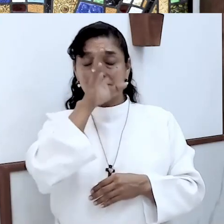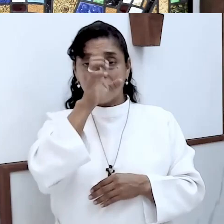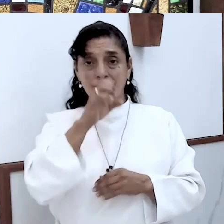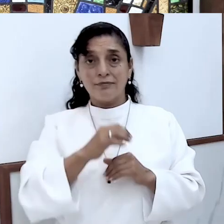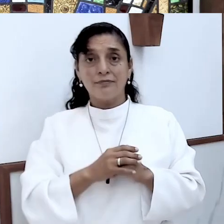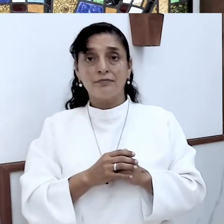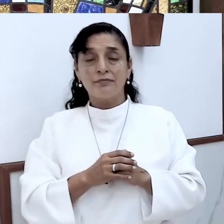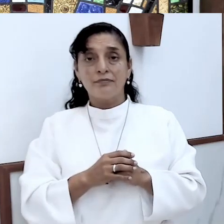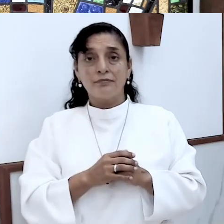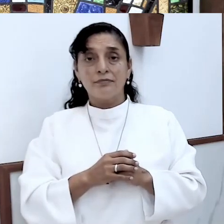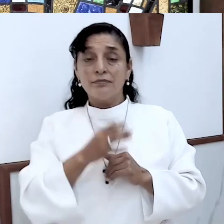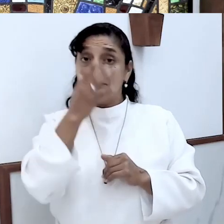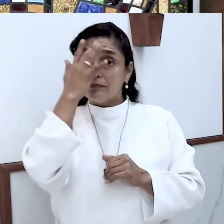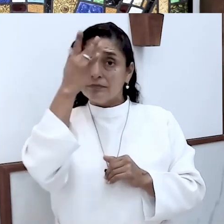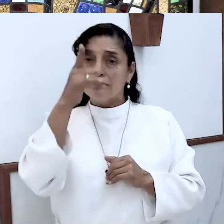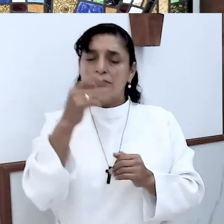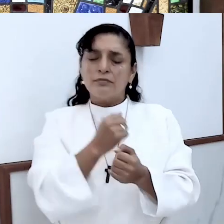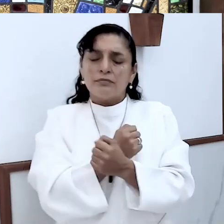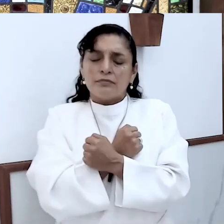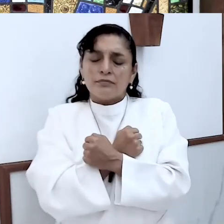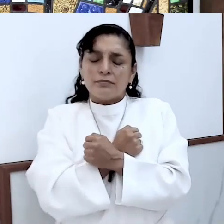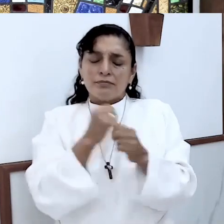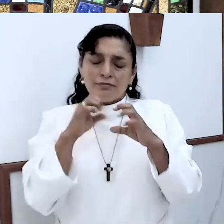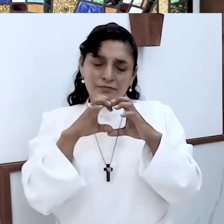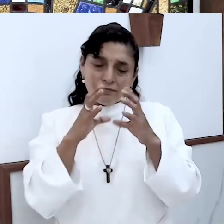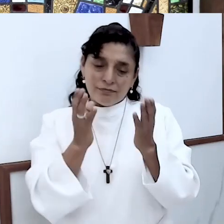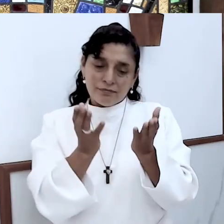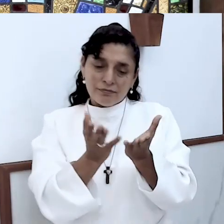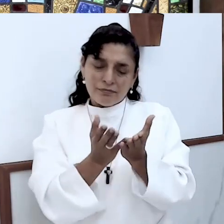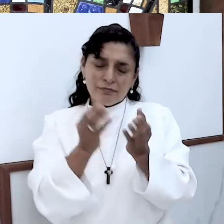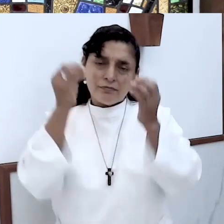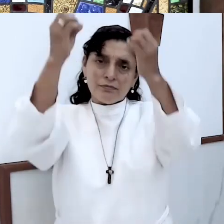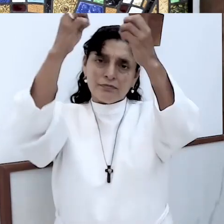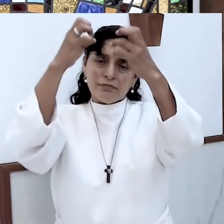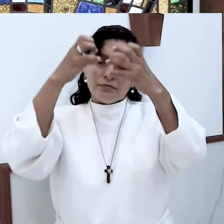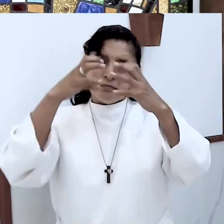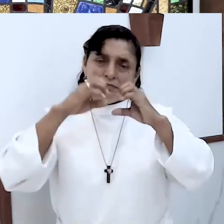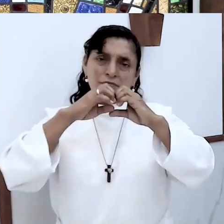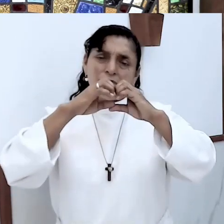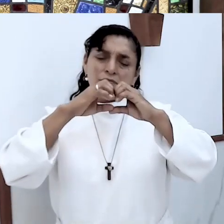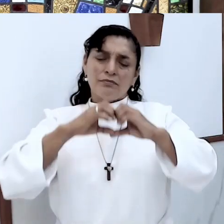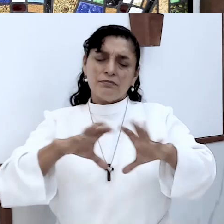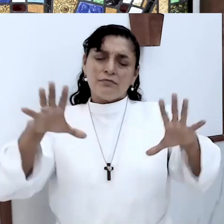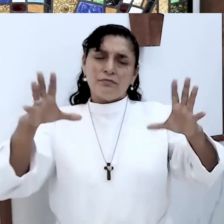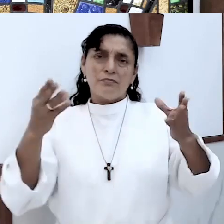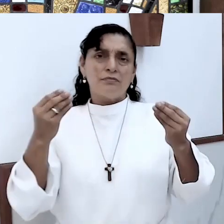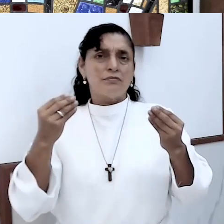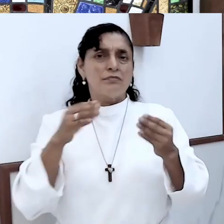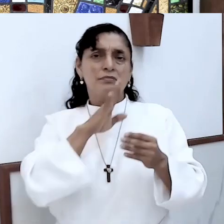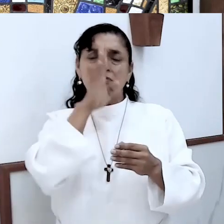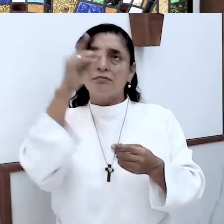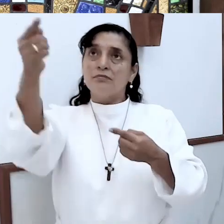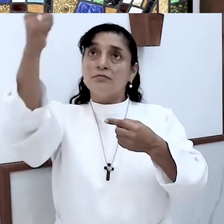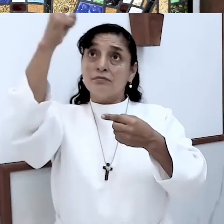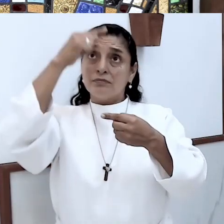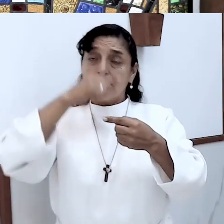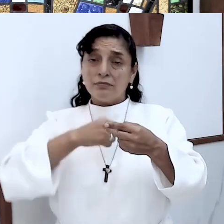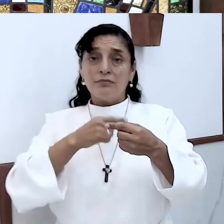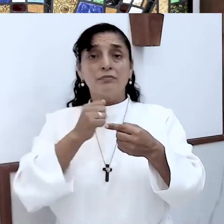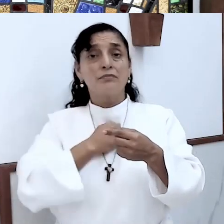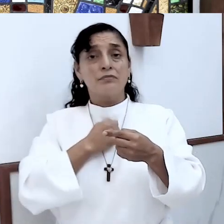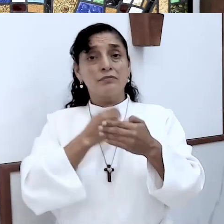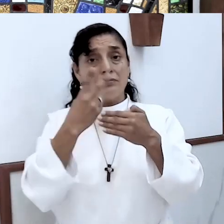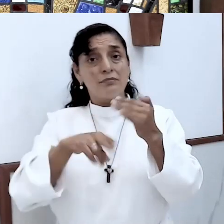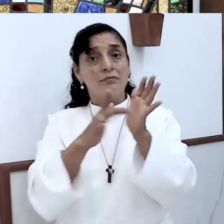Todopoderoso y Eterno, porque tu amor al mundo fue tan misericordioso que no solo nos enviaste como Redentor a tu propio